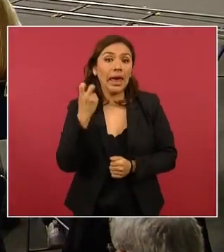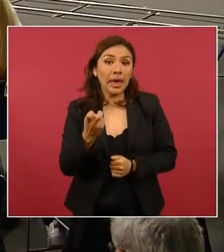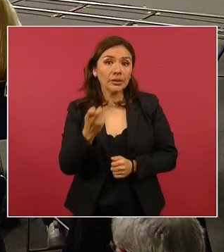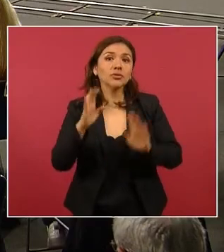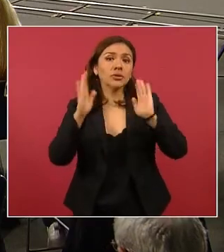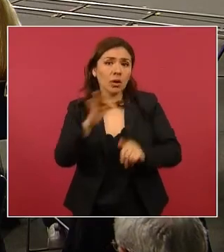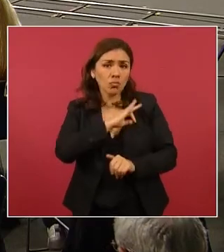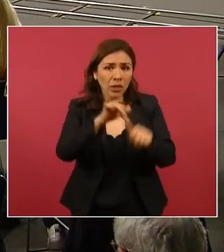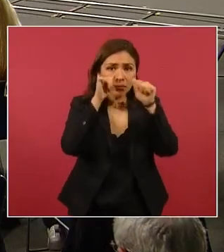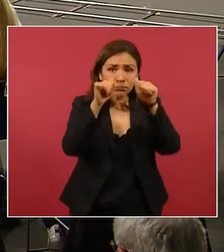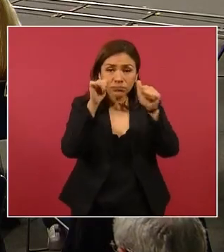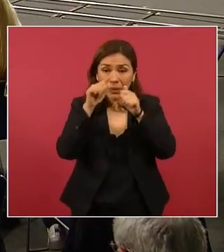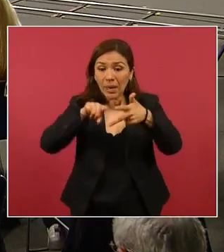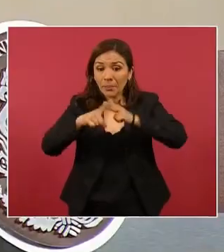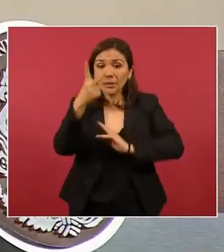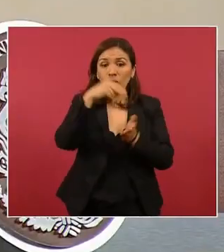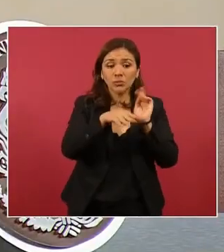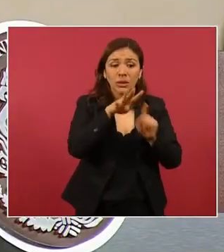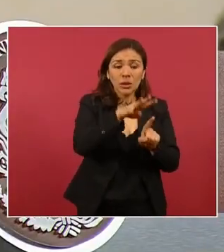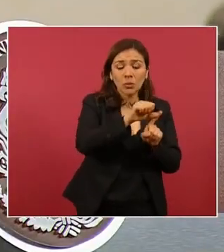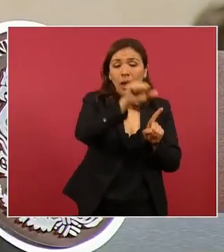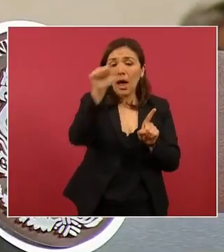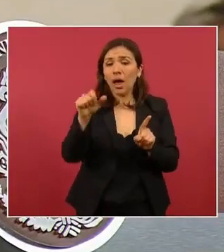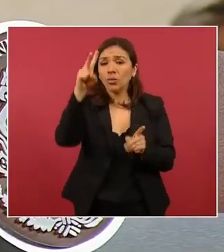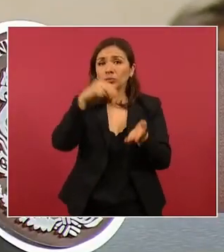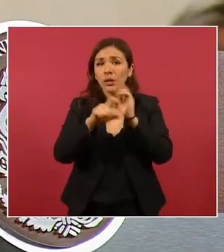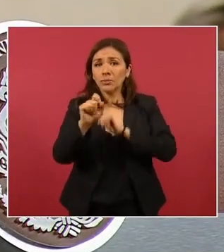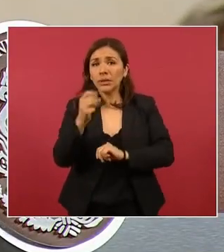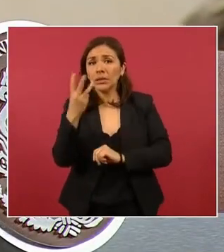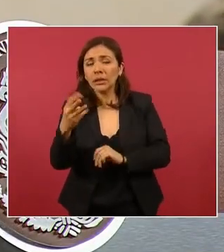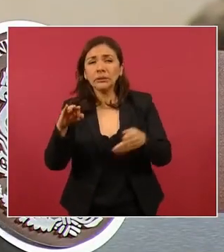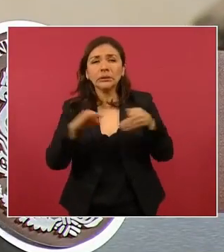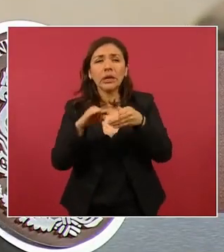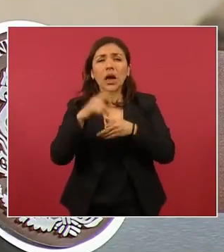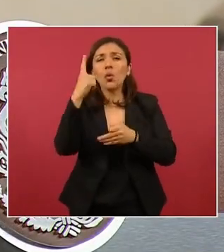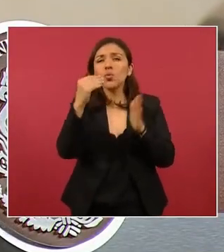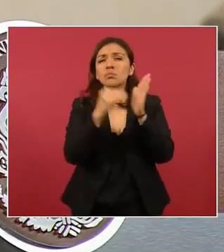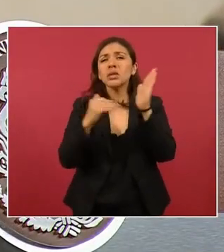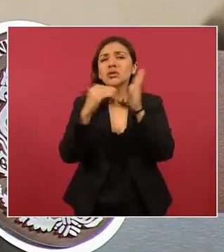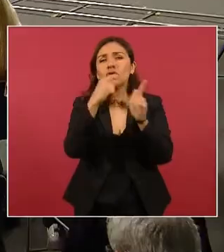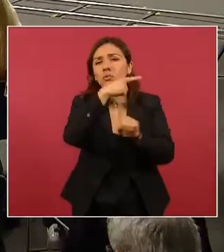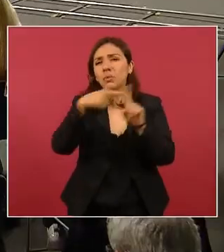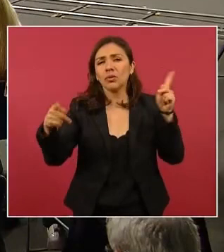estaremos atendiendo de 2019 a 2023 a más de 1.5 millones de personas.